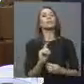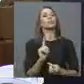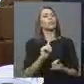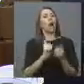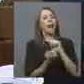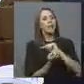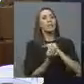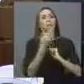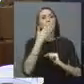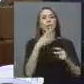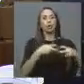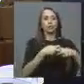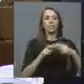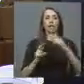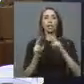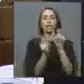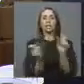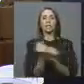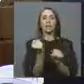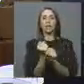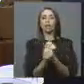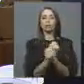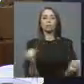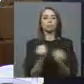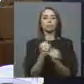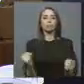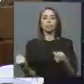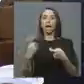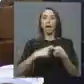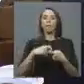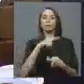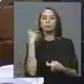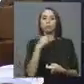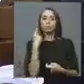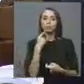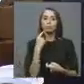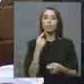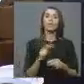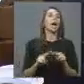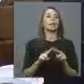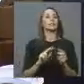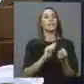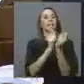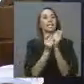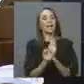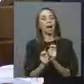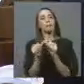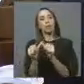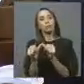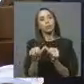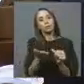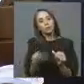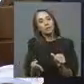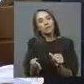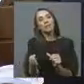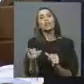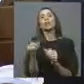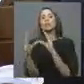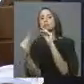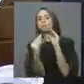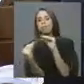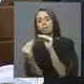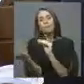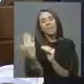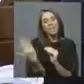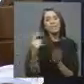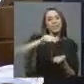sindicatos su relación con los trabajadores cuando no lograban que se afiliaran llevar adelante los cambios para persuadir los que los incorporan y no por la fuerza de la ley?